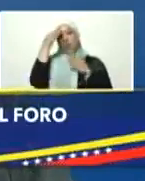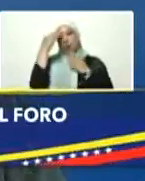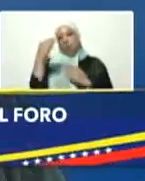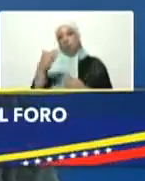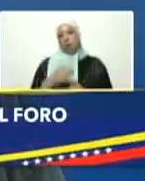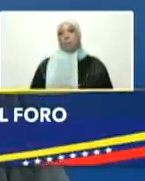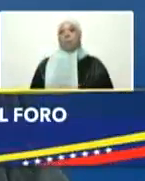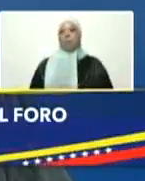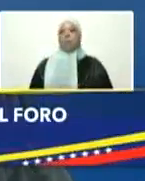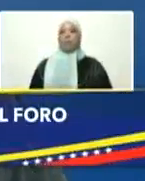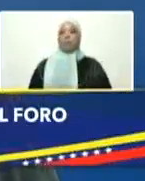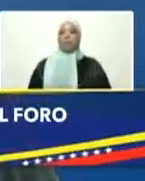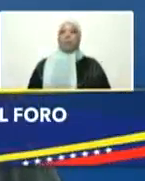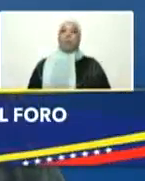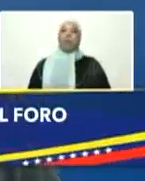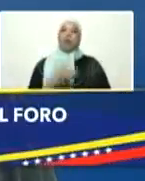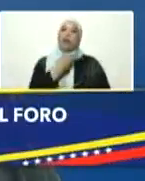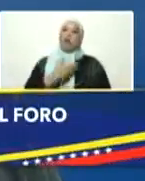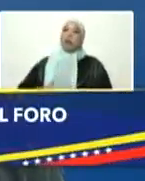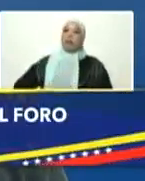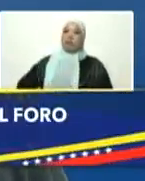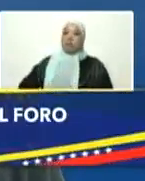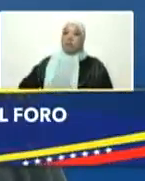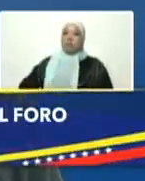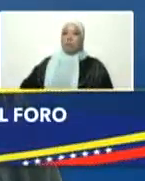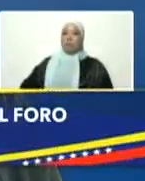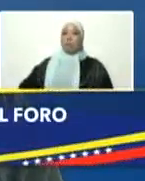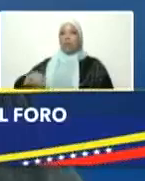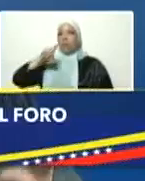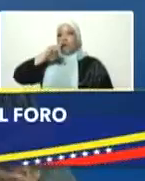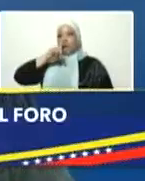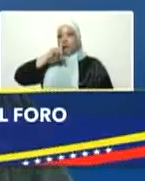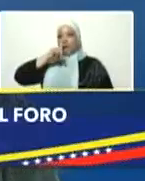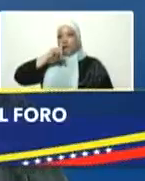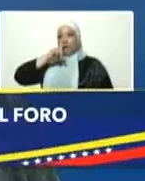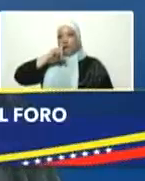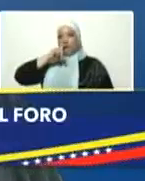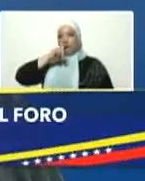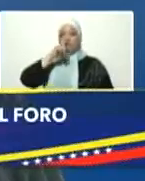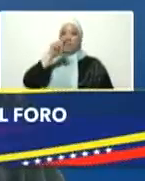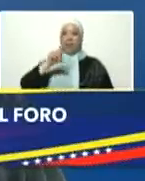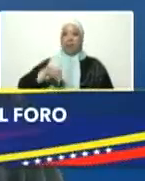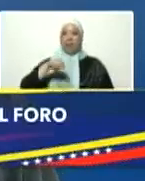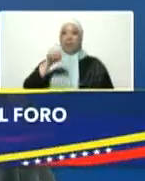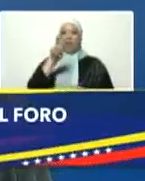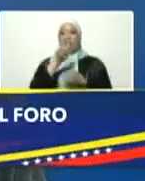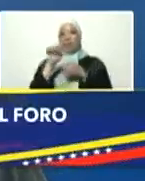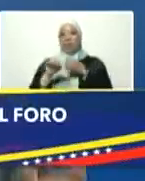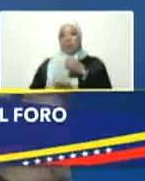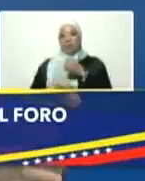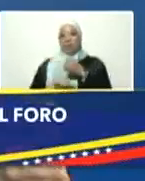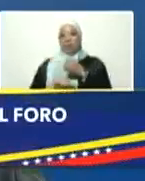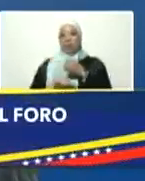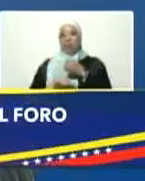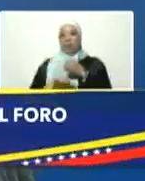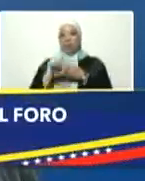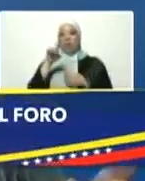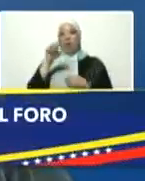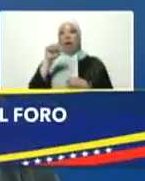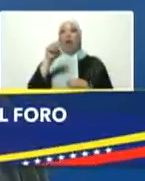cómo no, al presidente de Venezuela, Nicolás Maduro, y al vicepresidente Adán Chávez. También